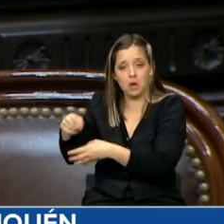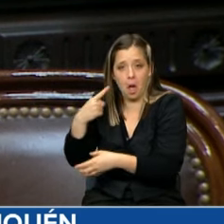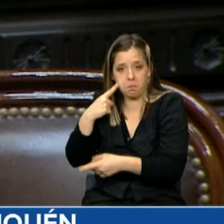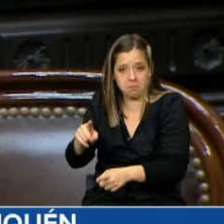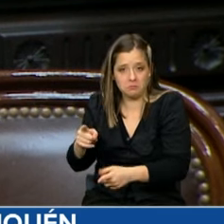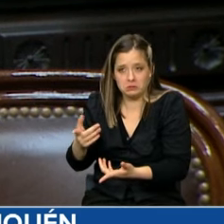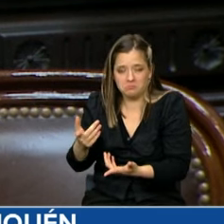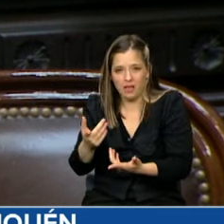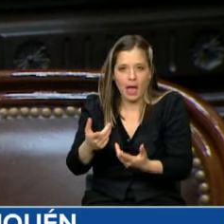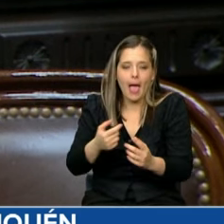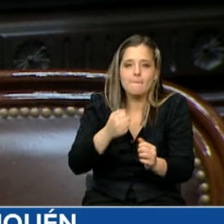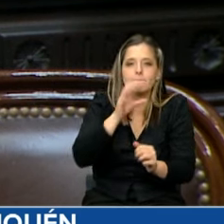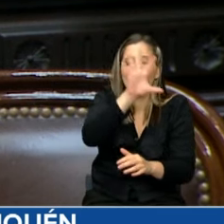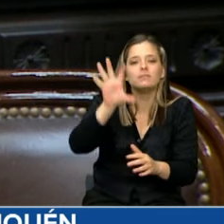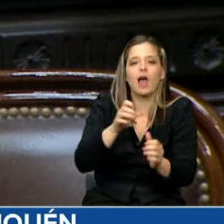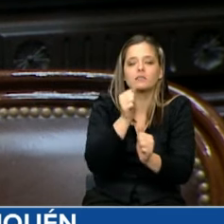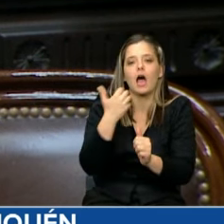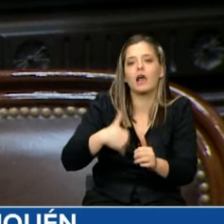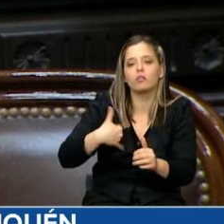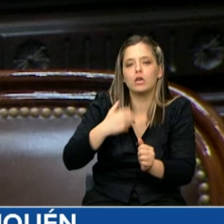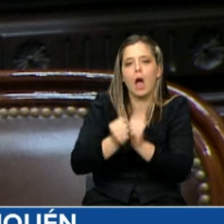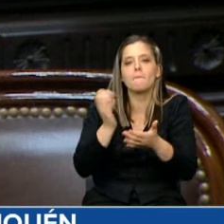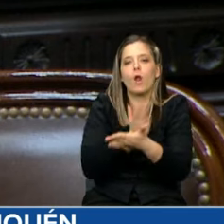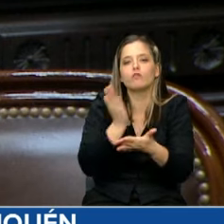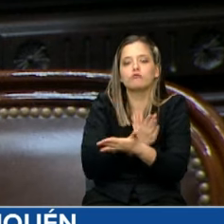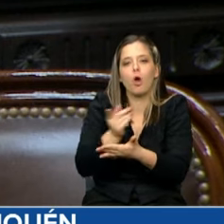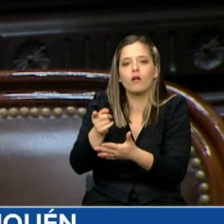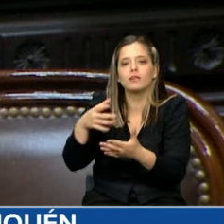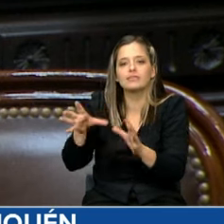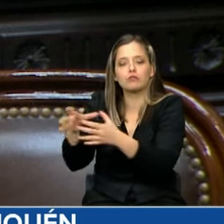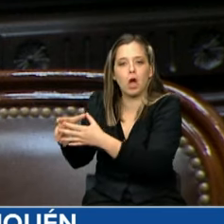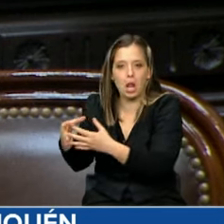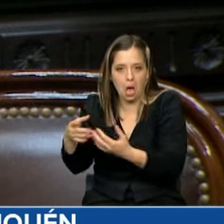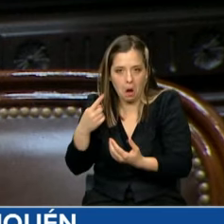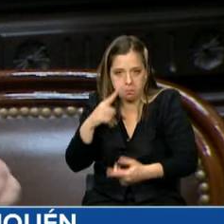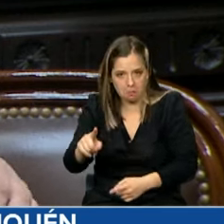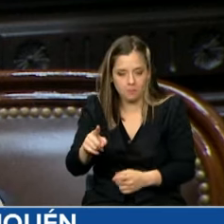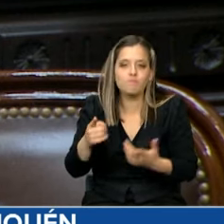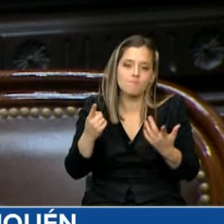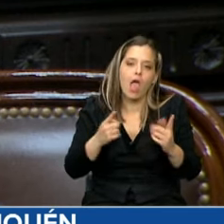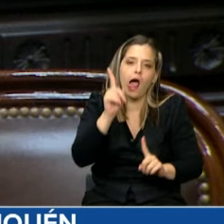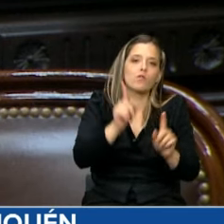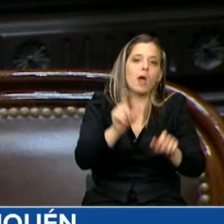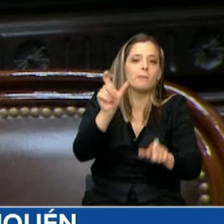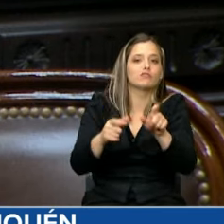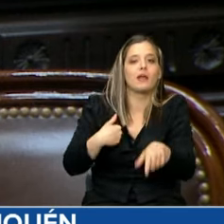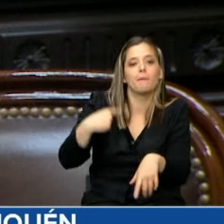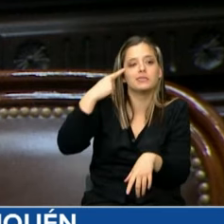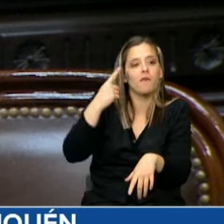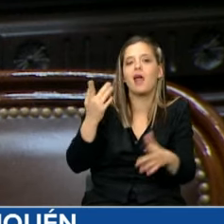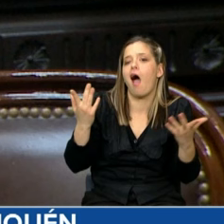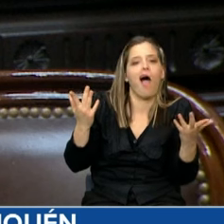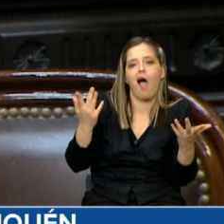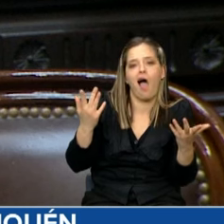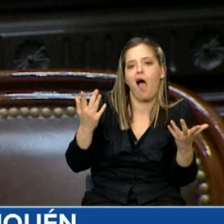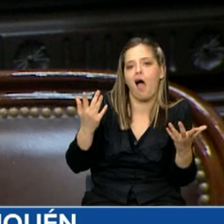producen las provincias argentinas y específicamente lo que produce el interior En aquel momento varios escépticos creían que no éramos capaces